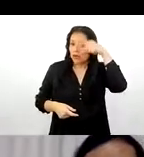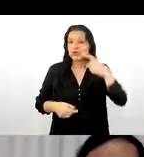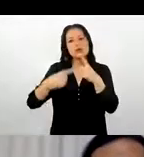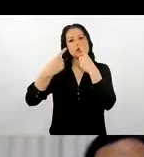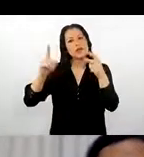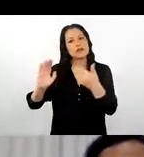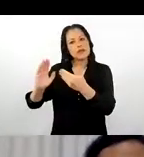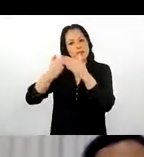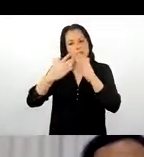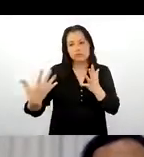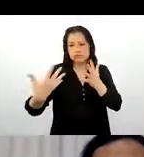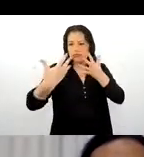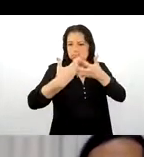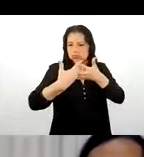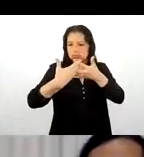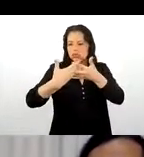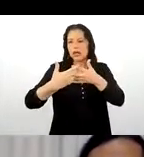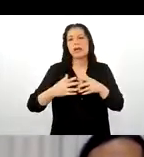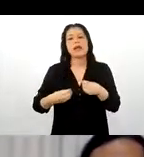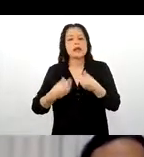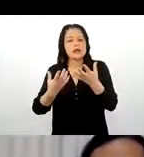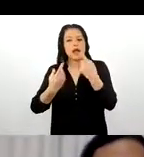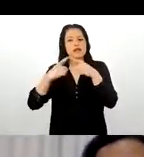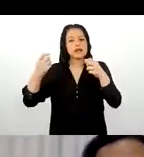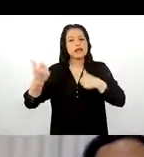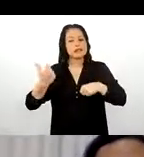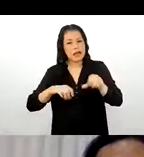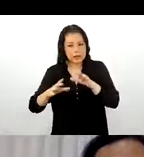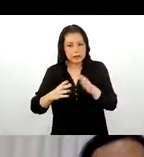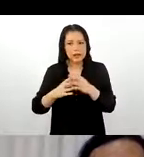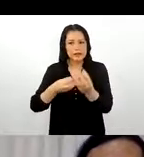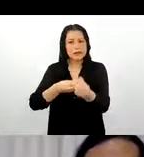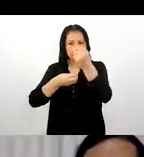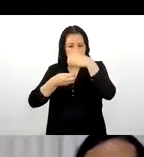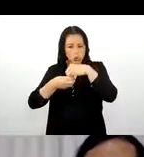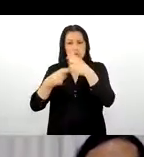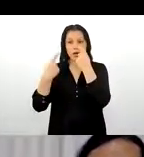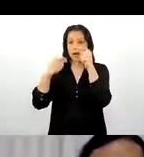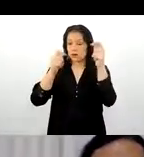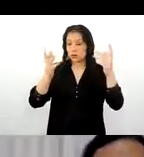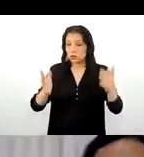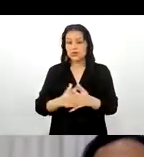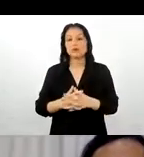que están articuladas y que brindan una serie de actividades que involucran el agroturismo con el tema de la